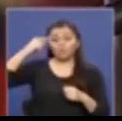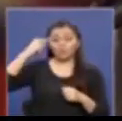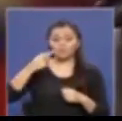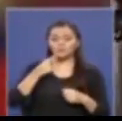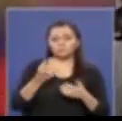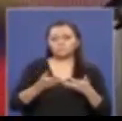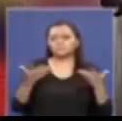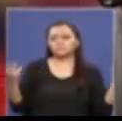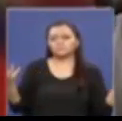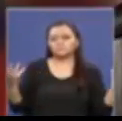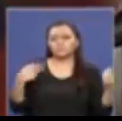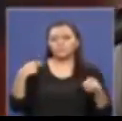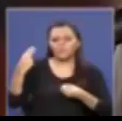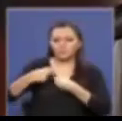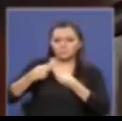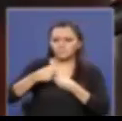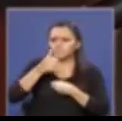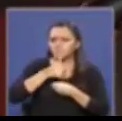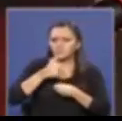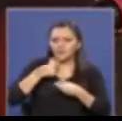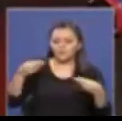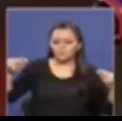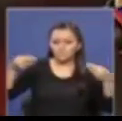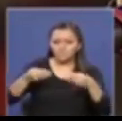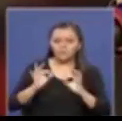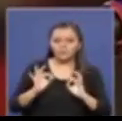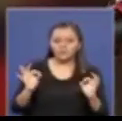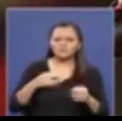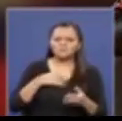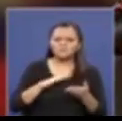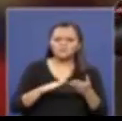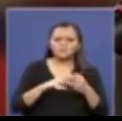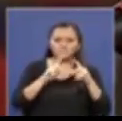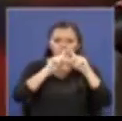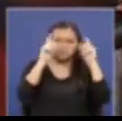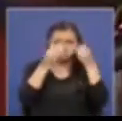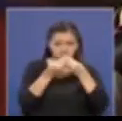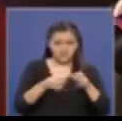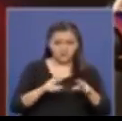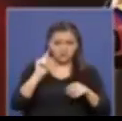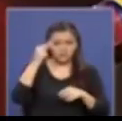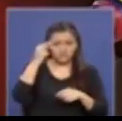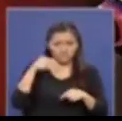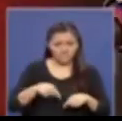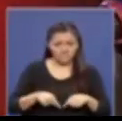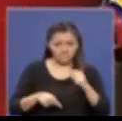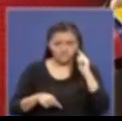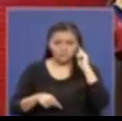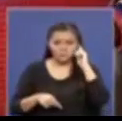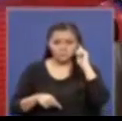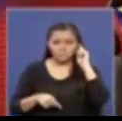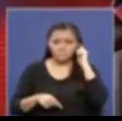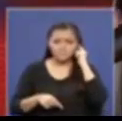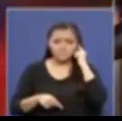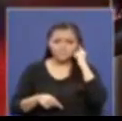ha dejado participar al sector privado. Pregunten qué empresario ha perdido plata en nuestro gobierno. ¿En qué no se los ha dado participar? Ahora, si quieren que yo lo